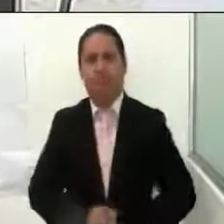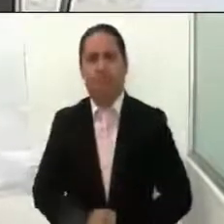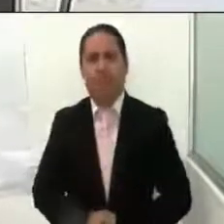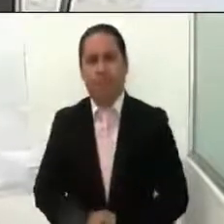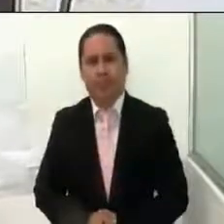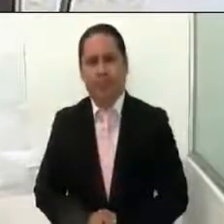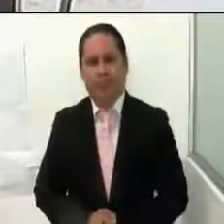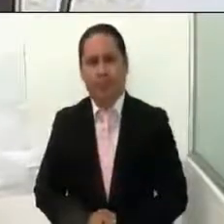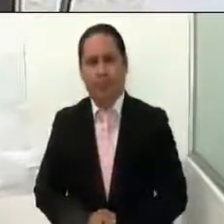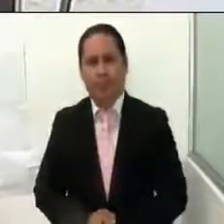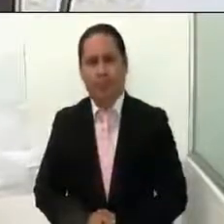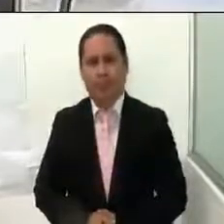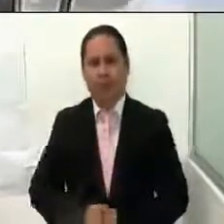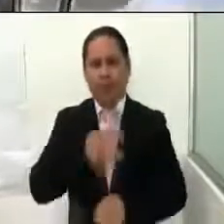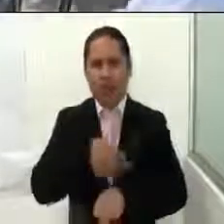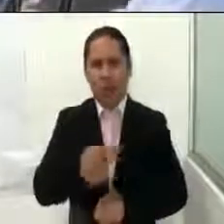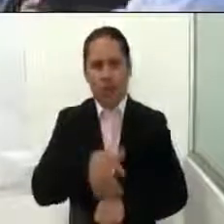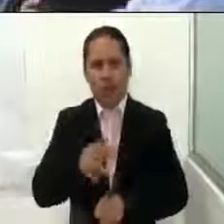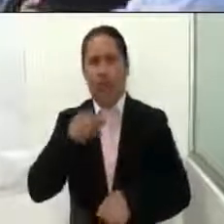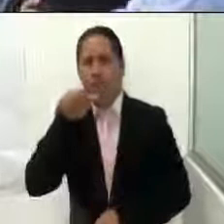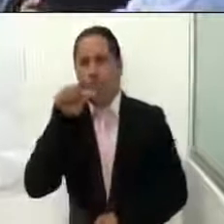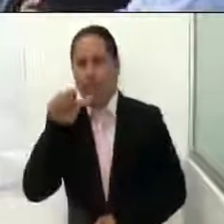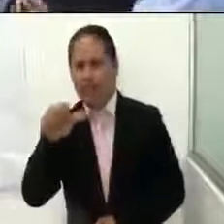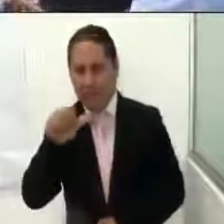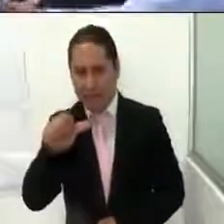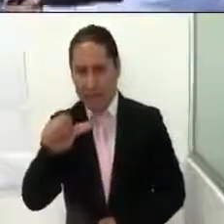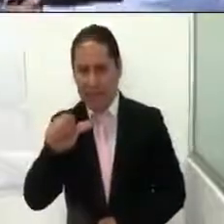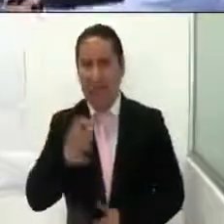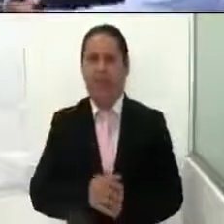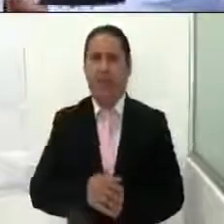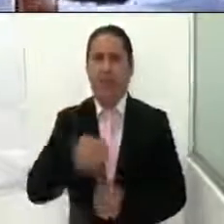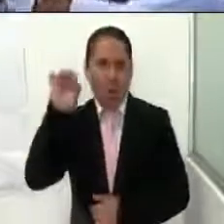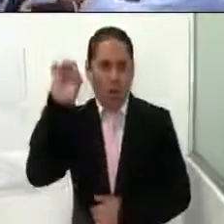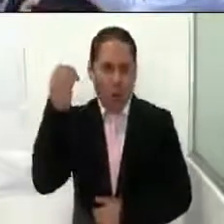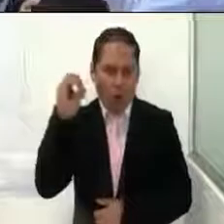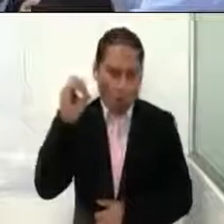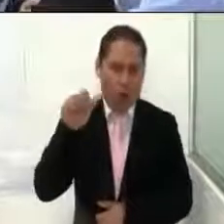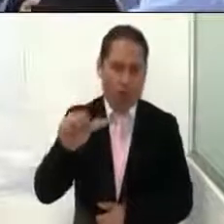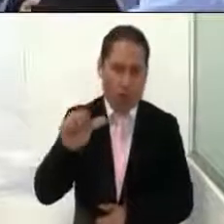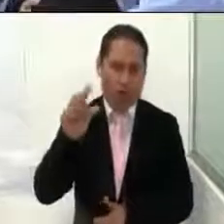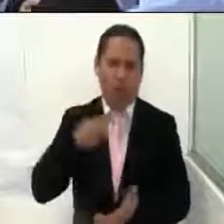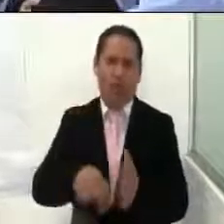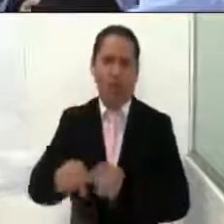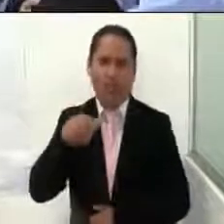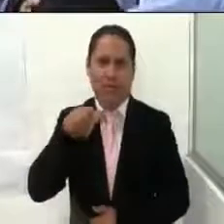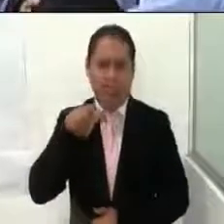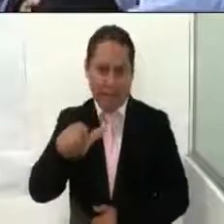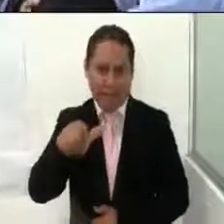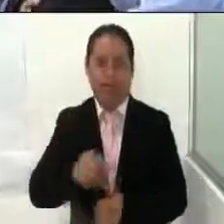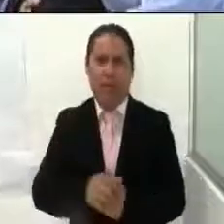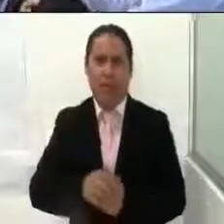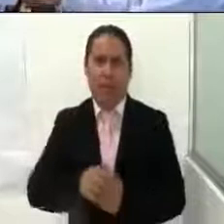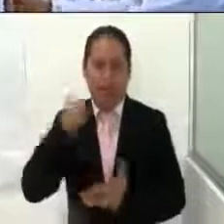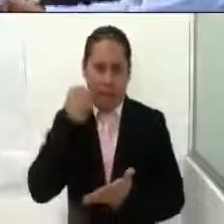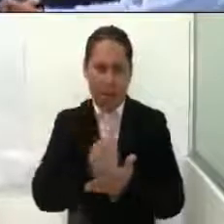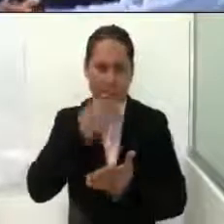decreto 16 de fecha 26 de octubre de 2017 por el que se autoriza al